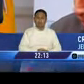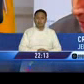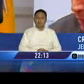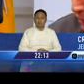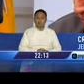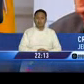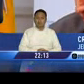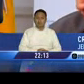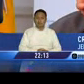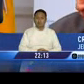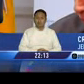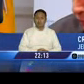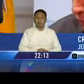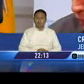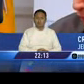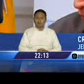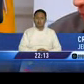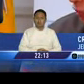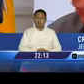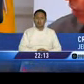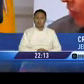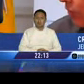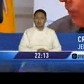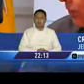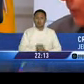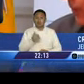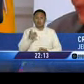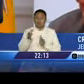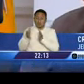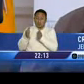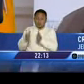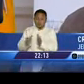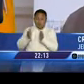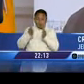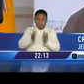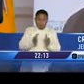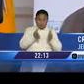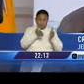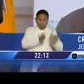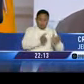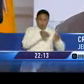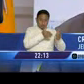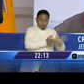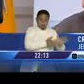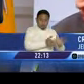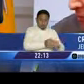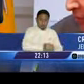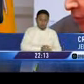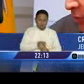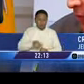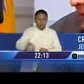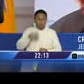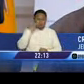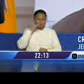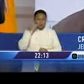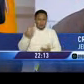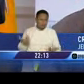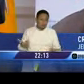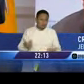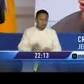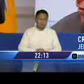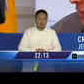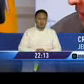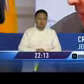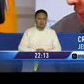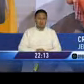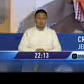cementerio, en el mismo orden, uno junto al otro. Entonces eso es lo que nos puede hacer suponer